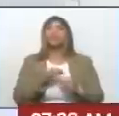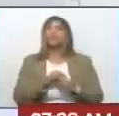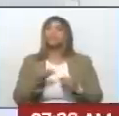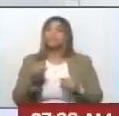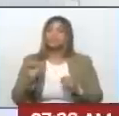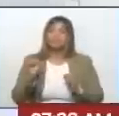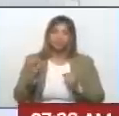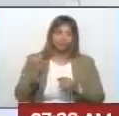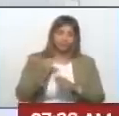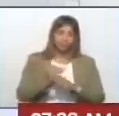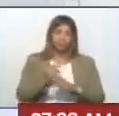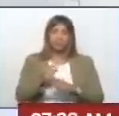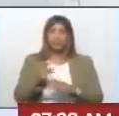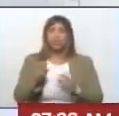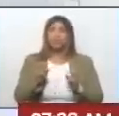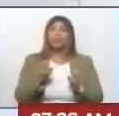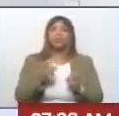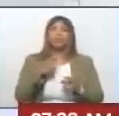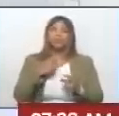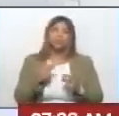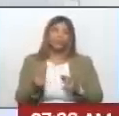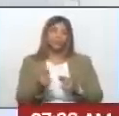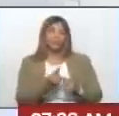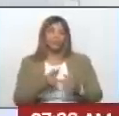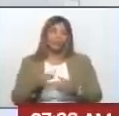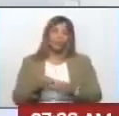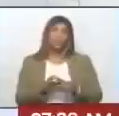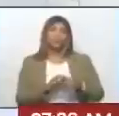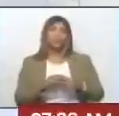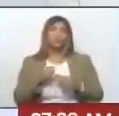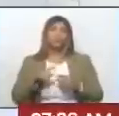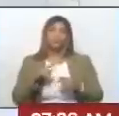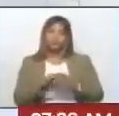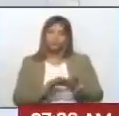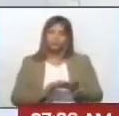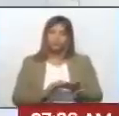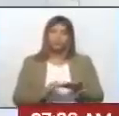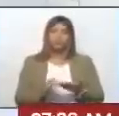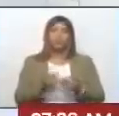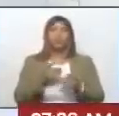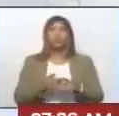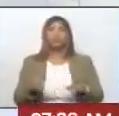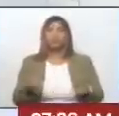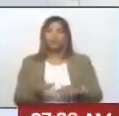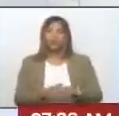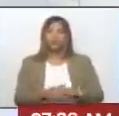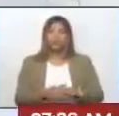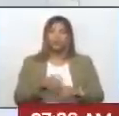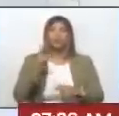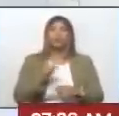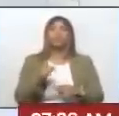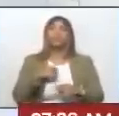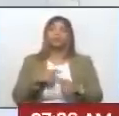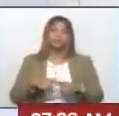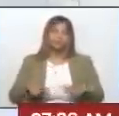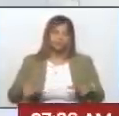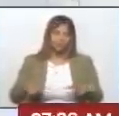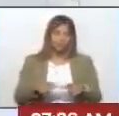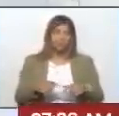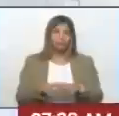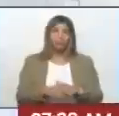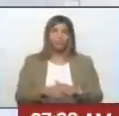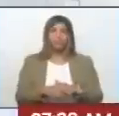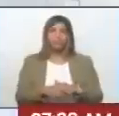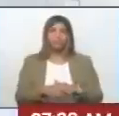en términos unitarios frente a la salvaguarda de la democracia, de nuestro territorio, de